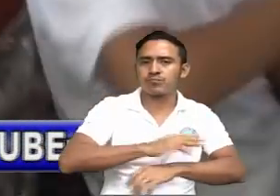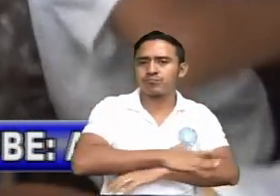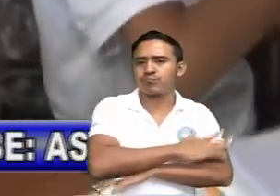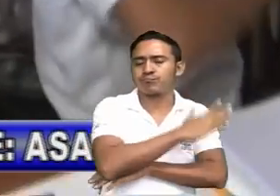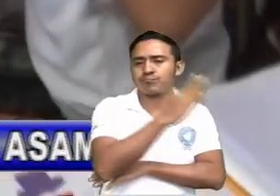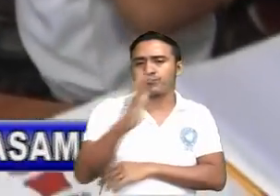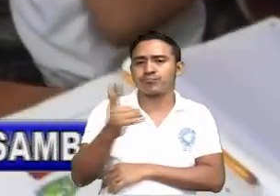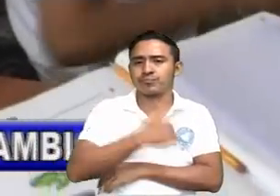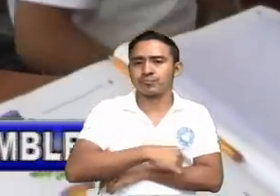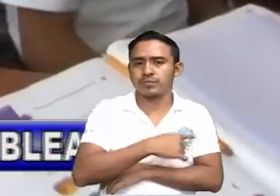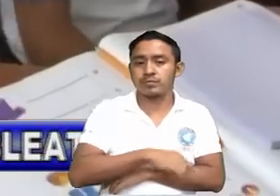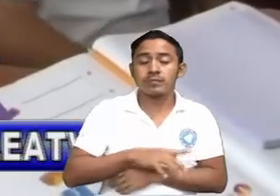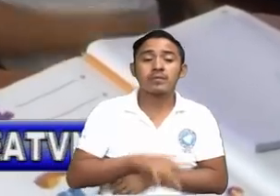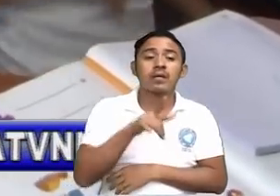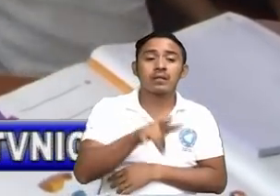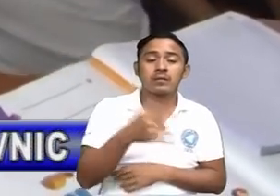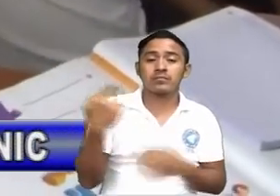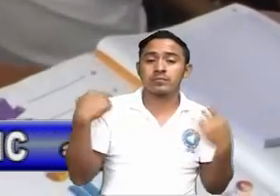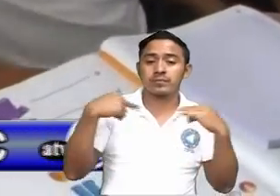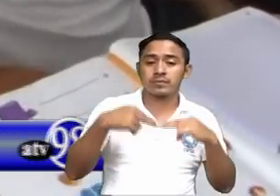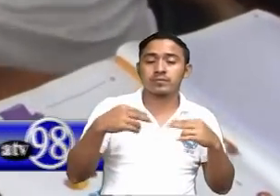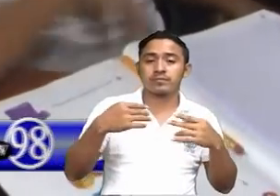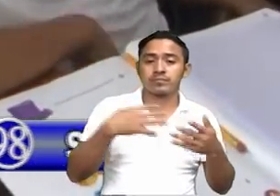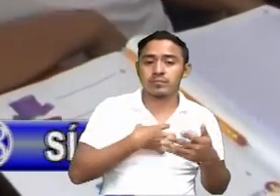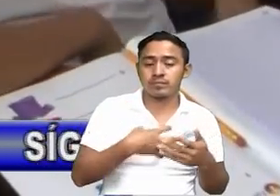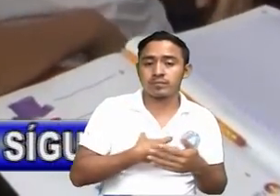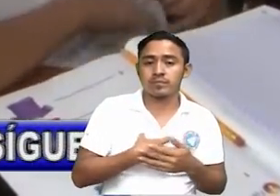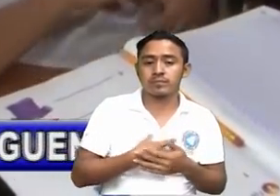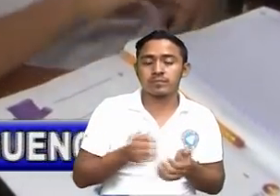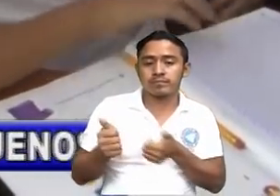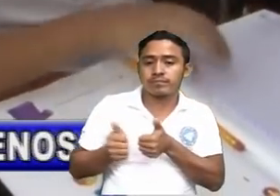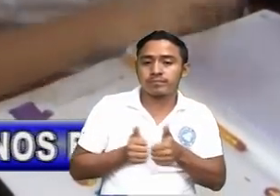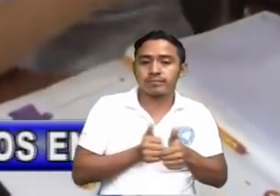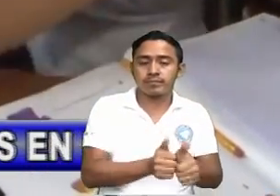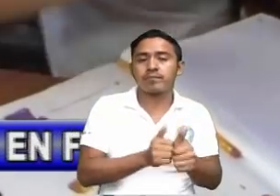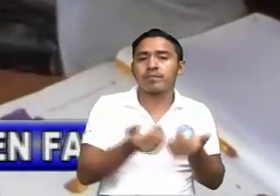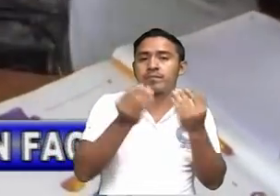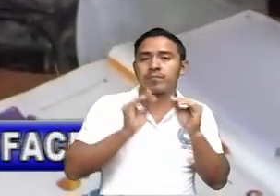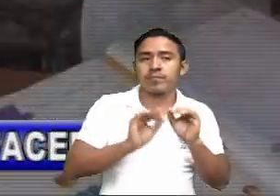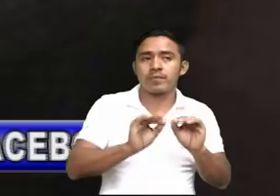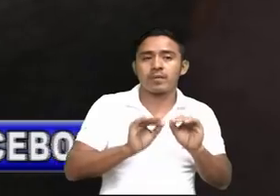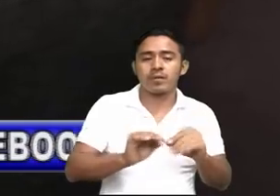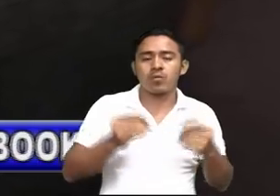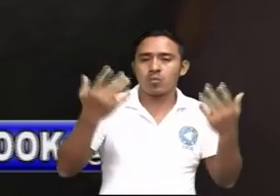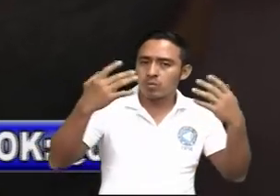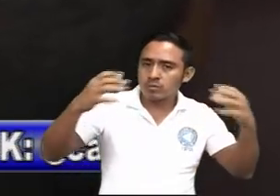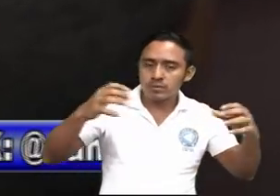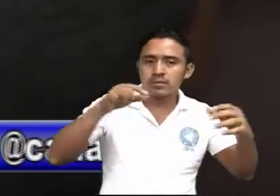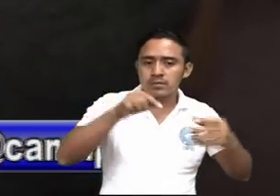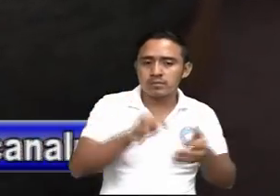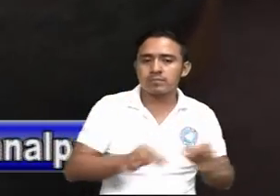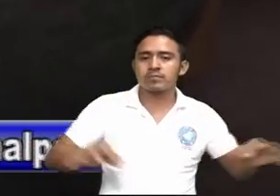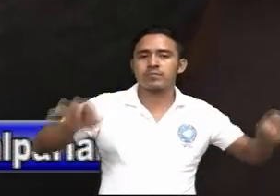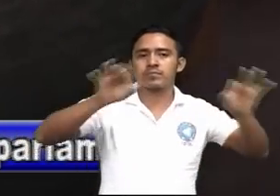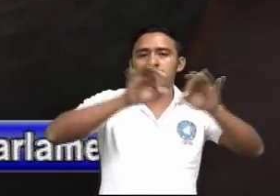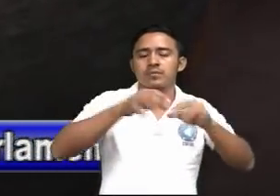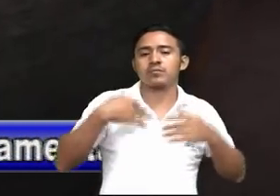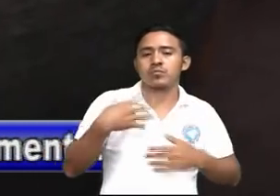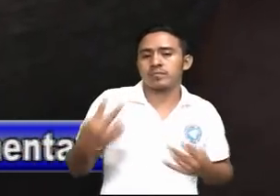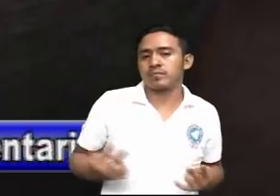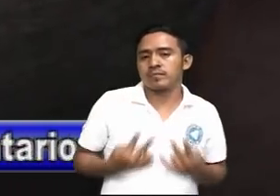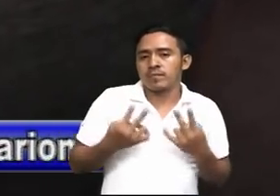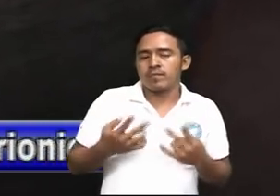tiempo en el colegio y son los maestros quienes los acompañan y enseñan cosas que serán muy importantes para su